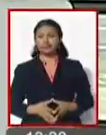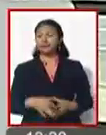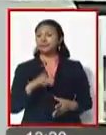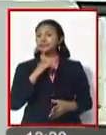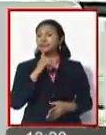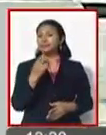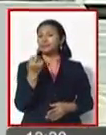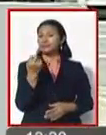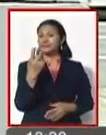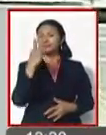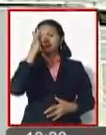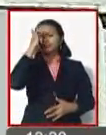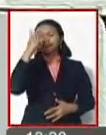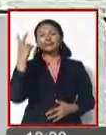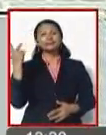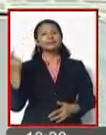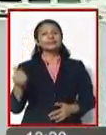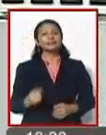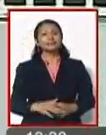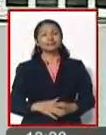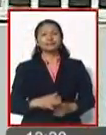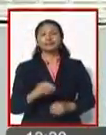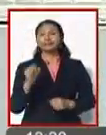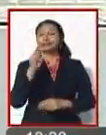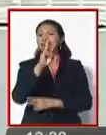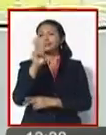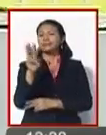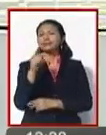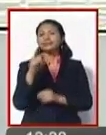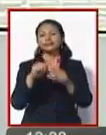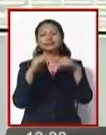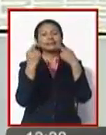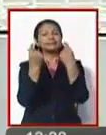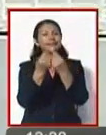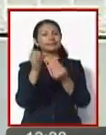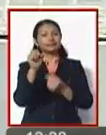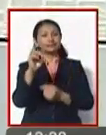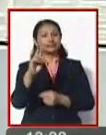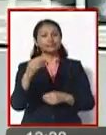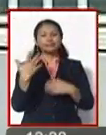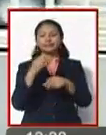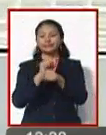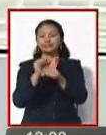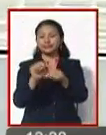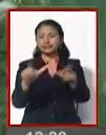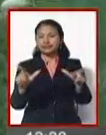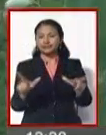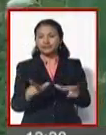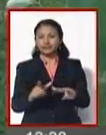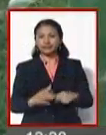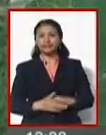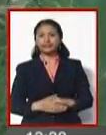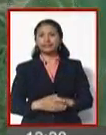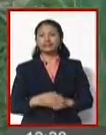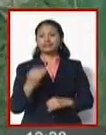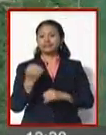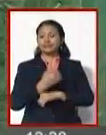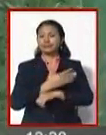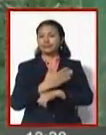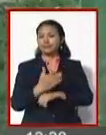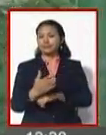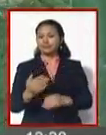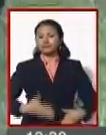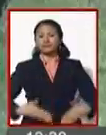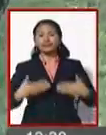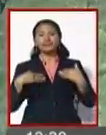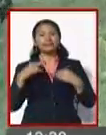Se ha confirmado 12 casos de rabia canina en el municipio de Guarnes y las brigadas del CDE trabajan en el lugar. En las últimas horas,